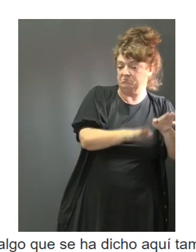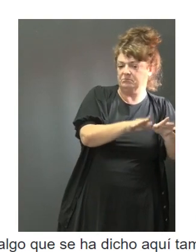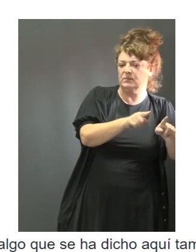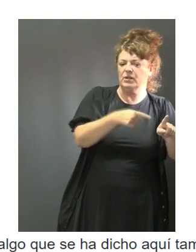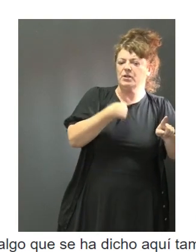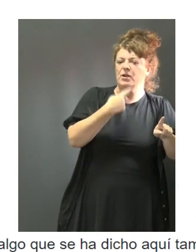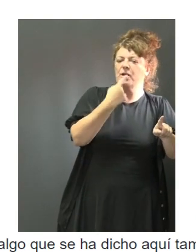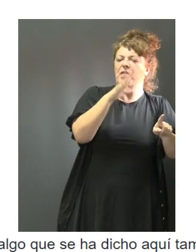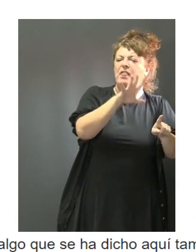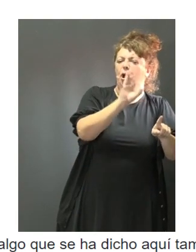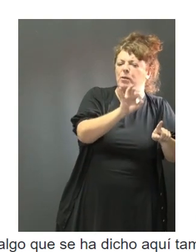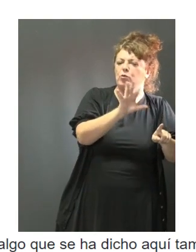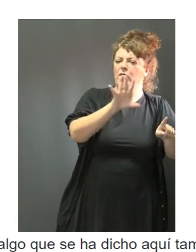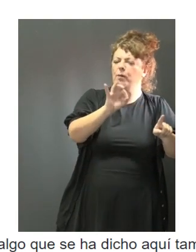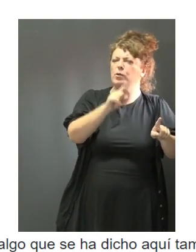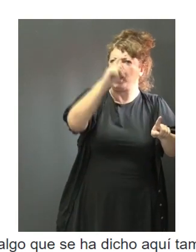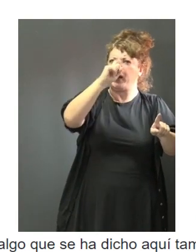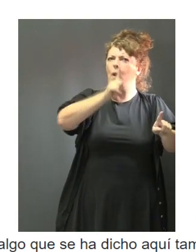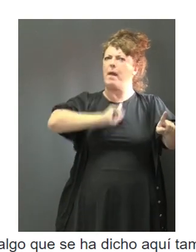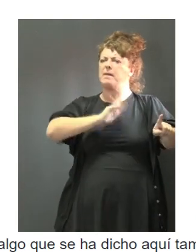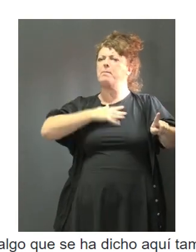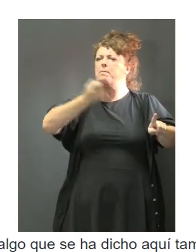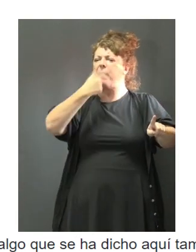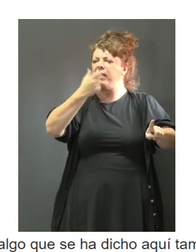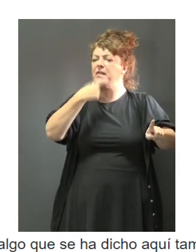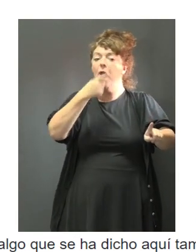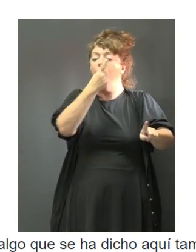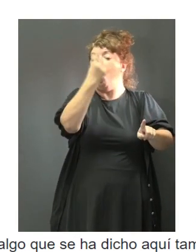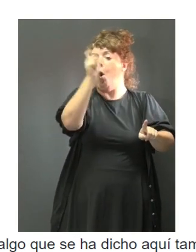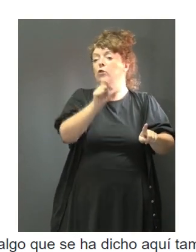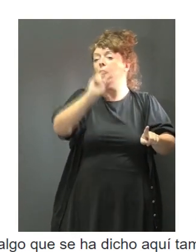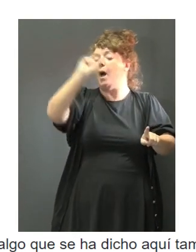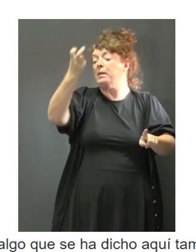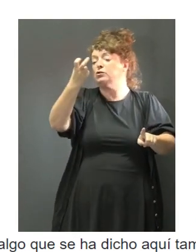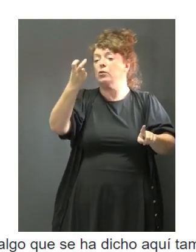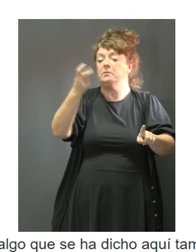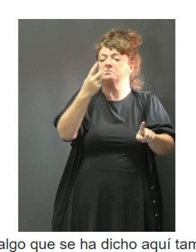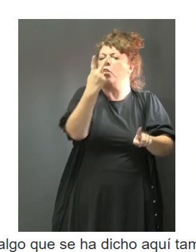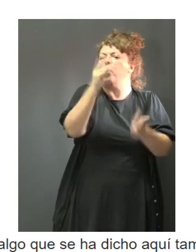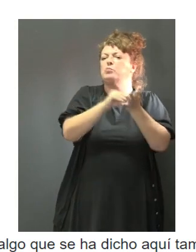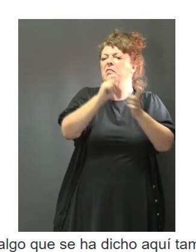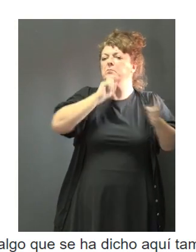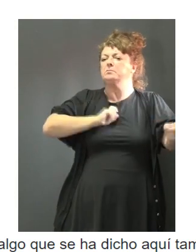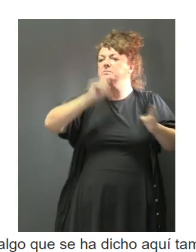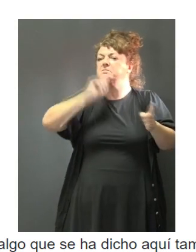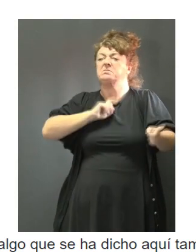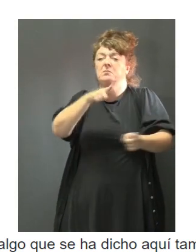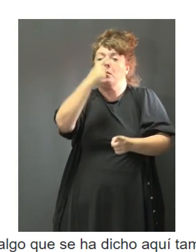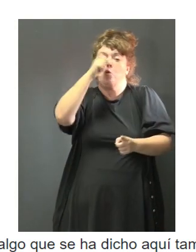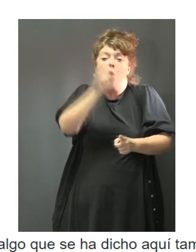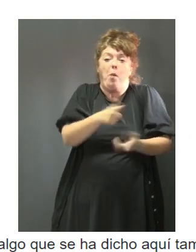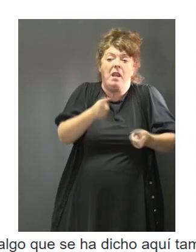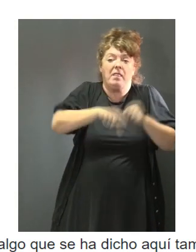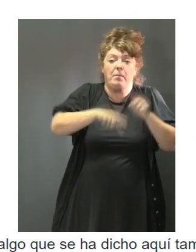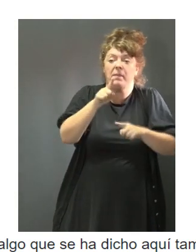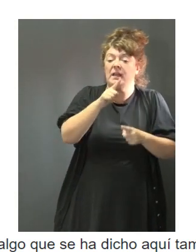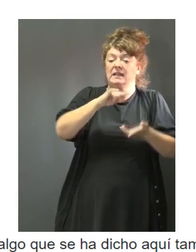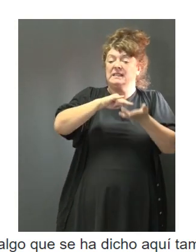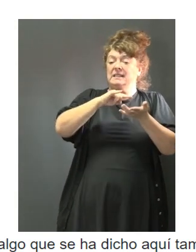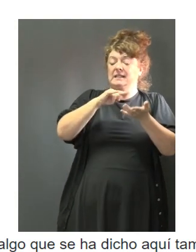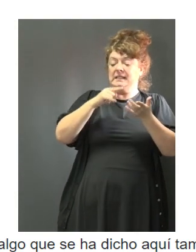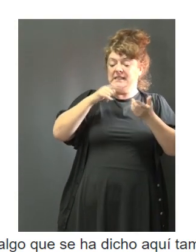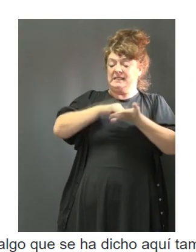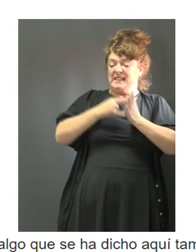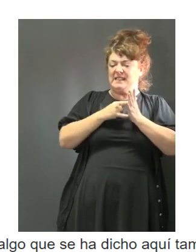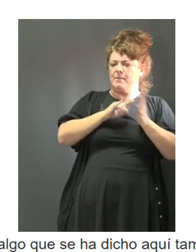recordar cada 5 minutos y para otra persona es que como me lo recuerde 2 veces, pues nada, lo tiro a la basura el sistema, ¿no? Adaptar sistemas iguales, adaptarlos a personas